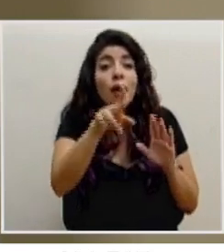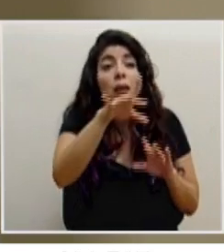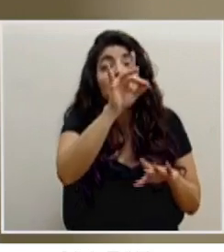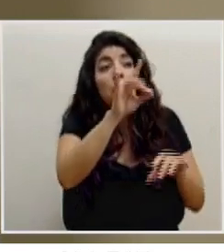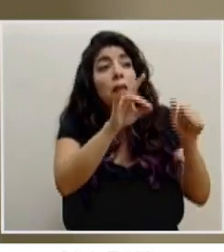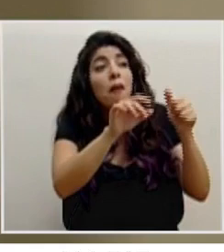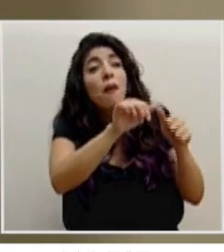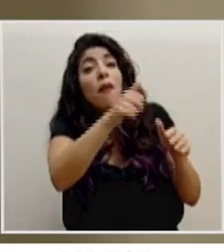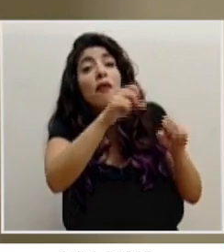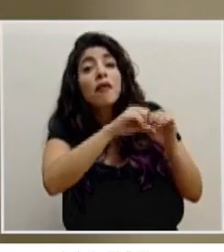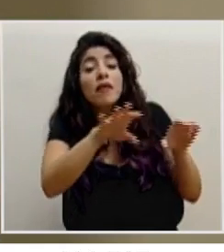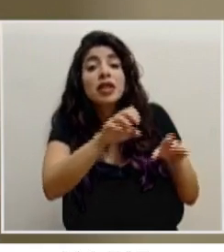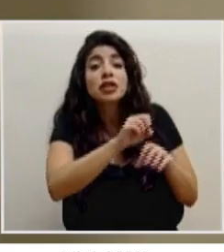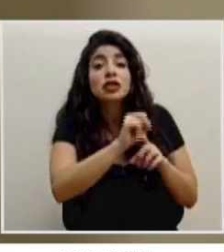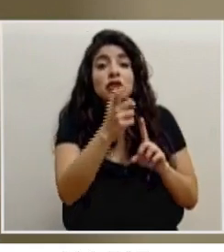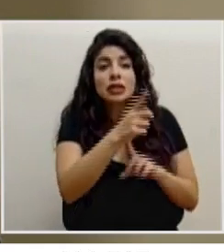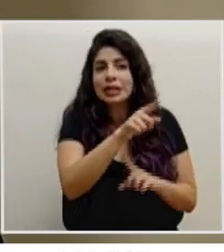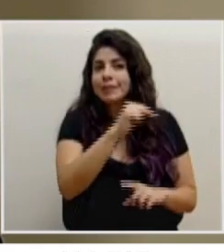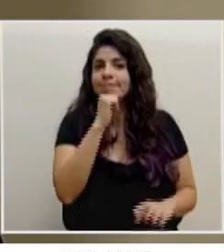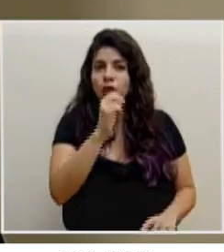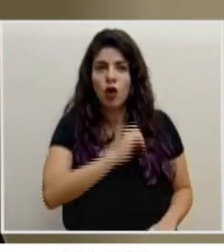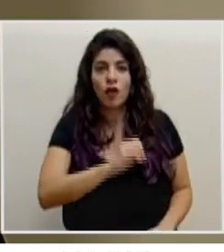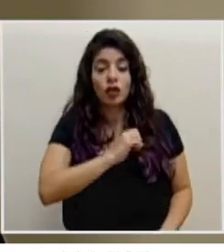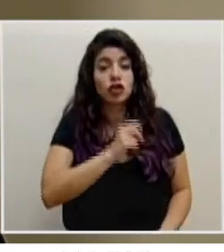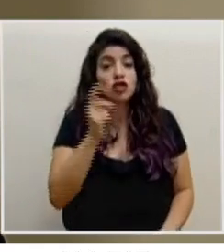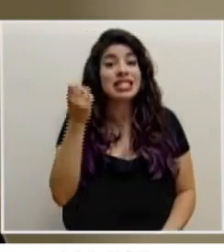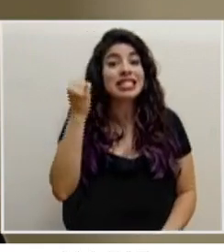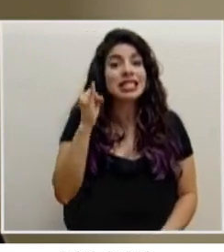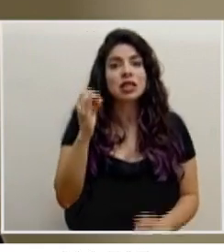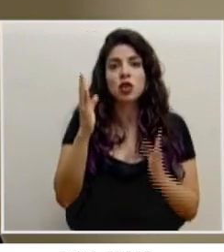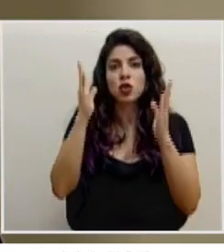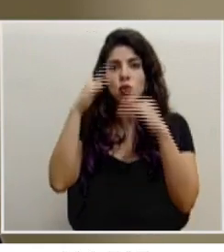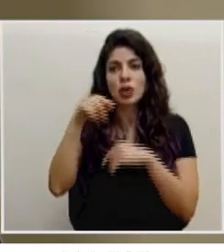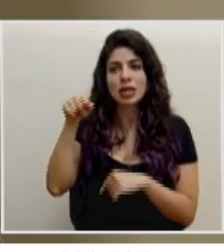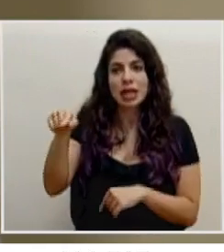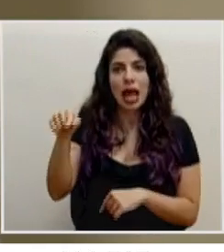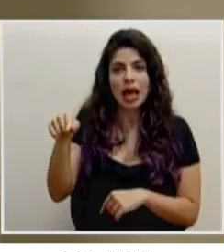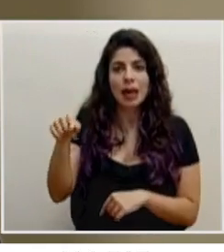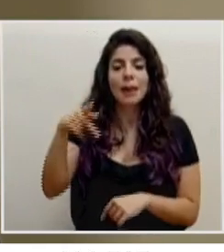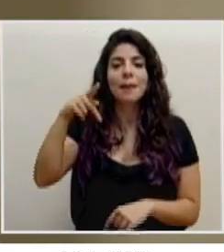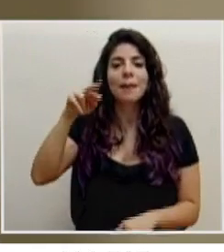encuentre circulando en redes sociales no es oficial si no está en este sitio,